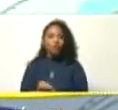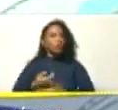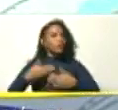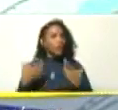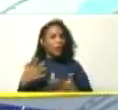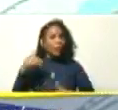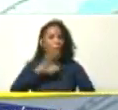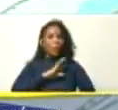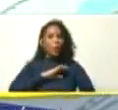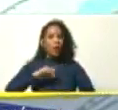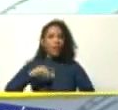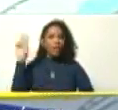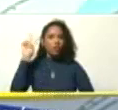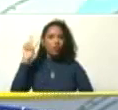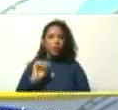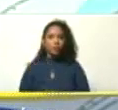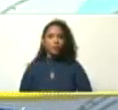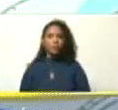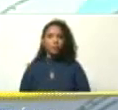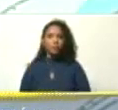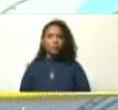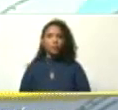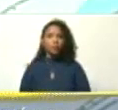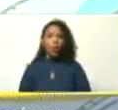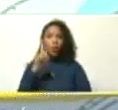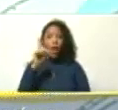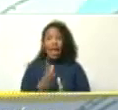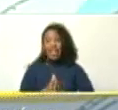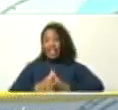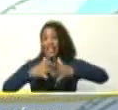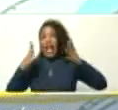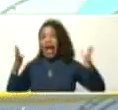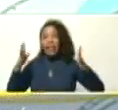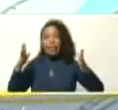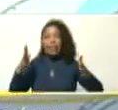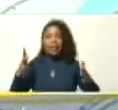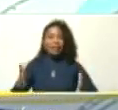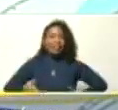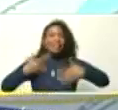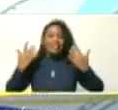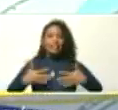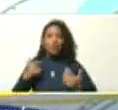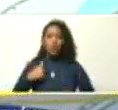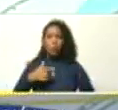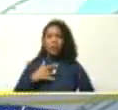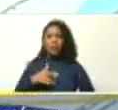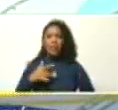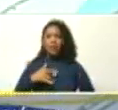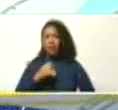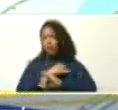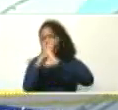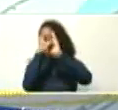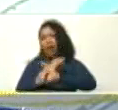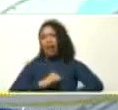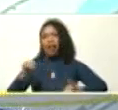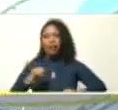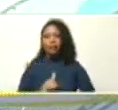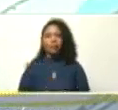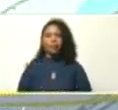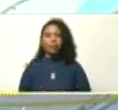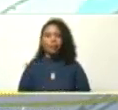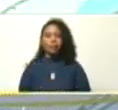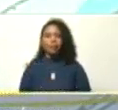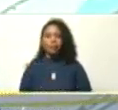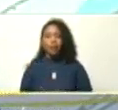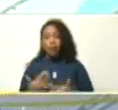de Venezuela. Es una gran alegría, les digo. Yo me siento muy motivado, muy feliz.